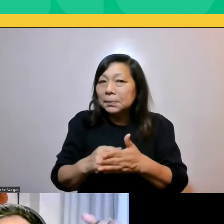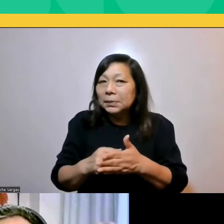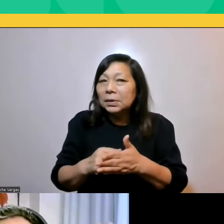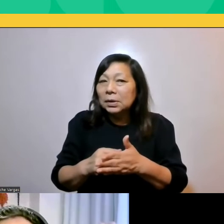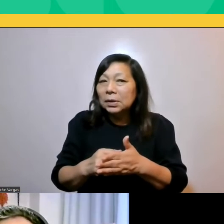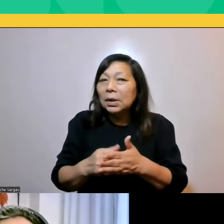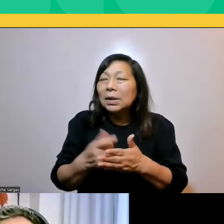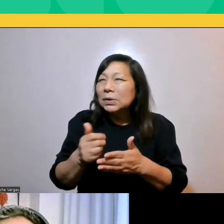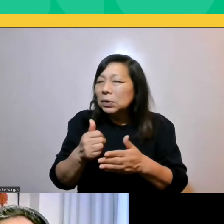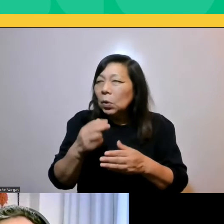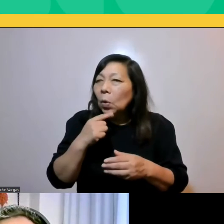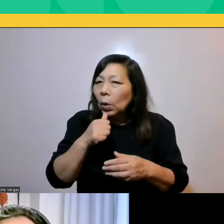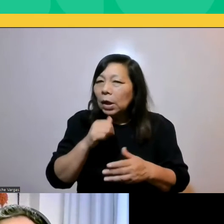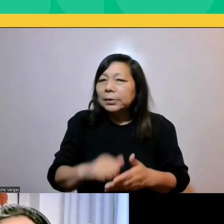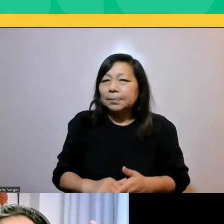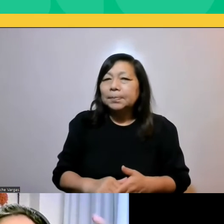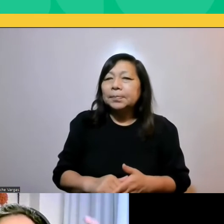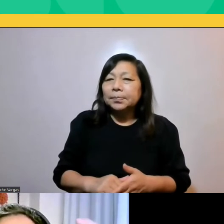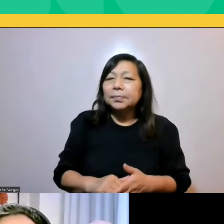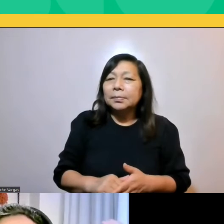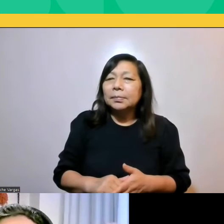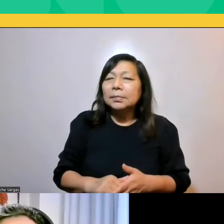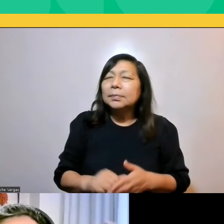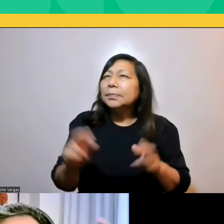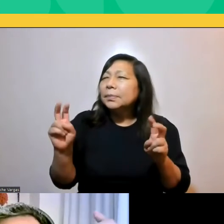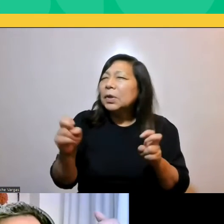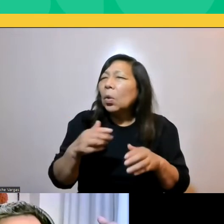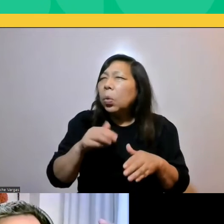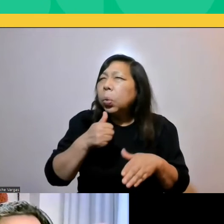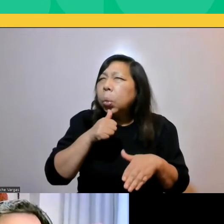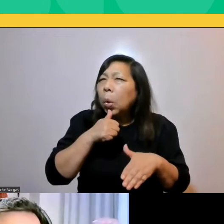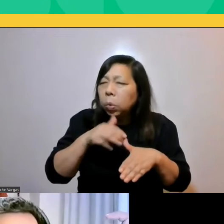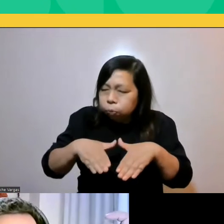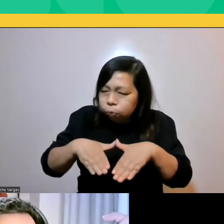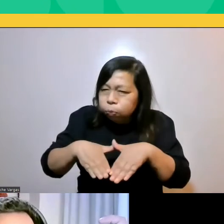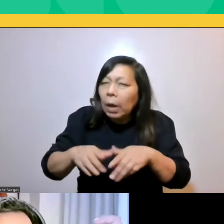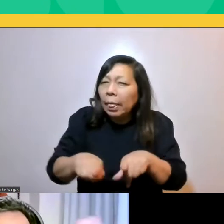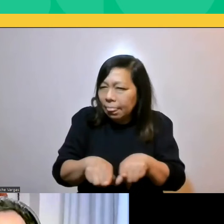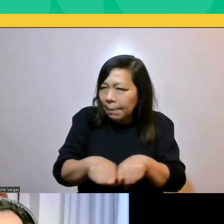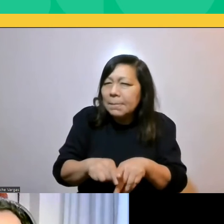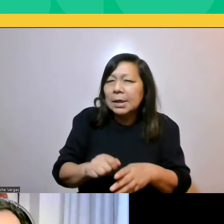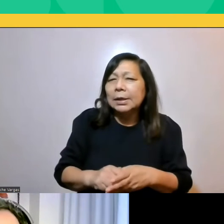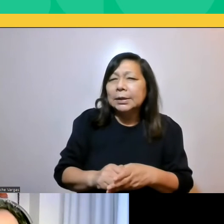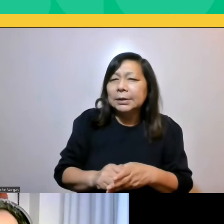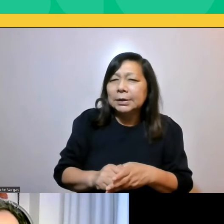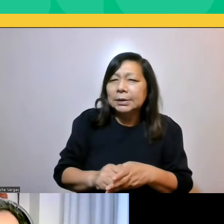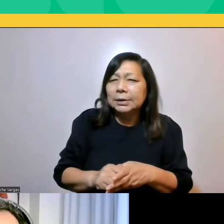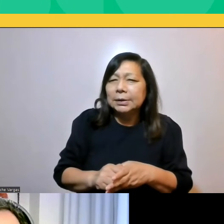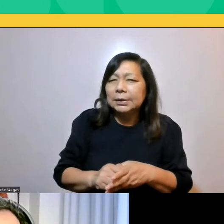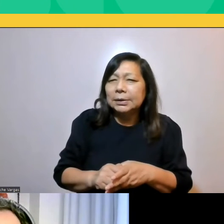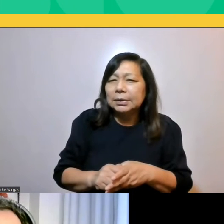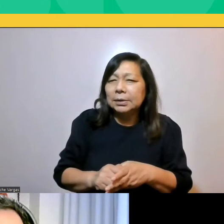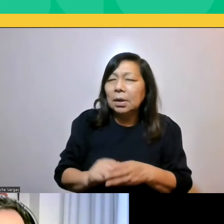limpiador ácido. claro, el tema de la irritación vulvar también viene por,